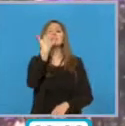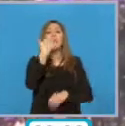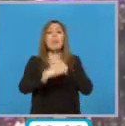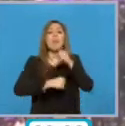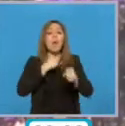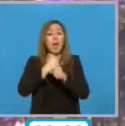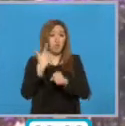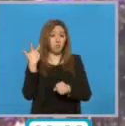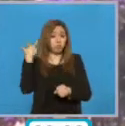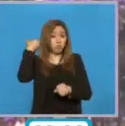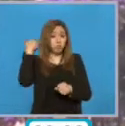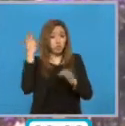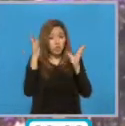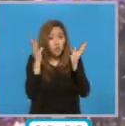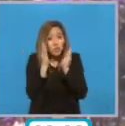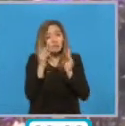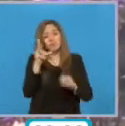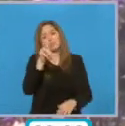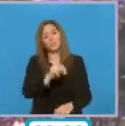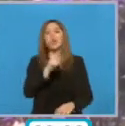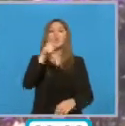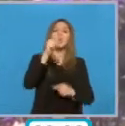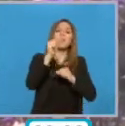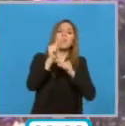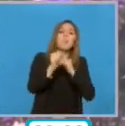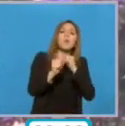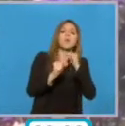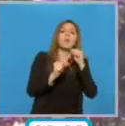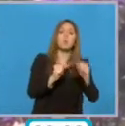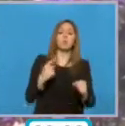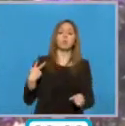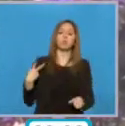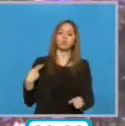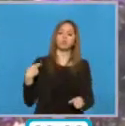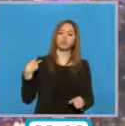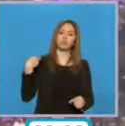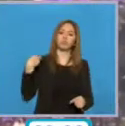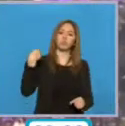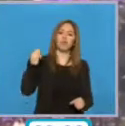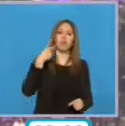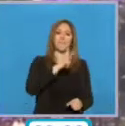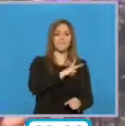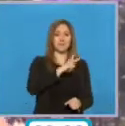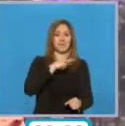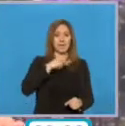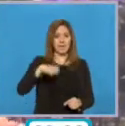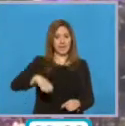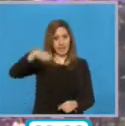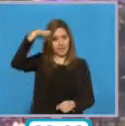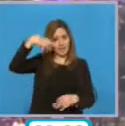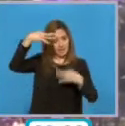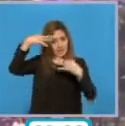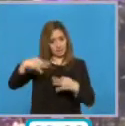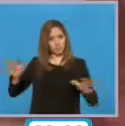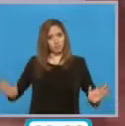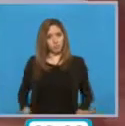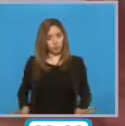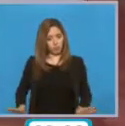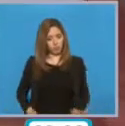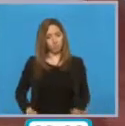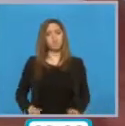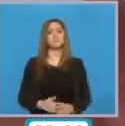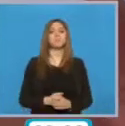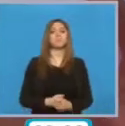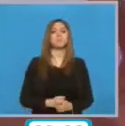voy haciendo como pequeños cortes para ir respetando más mi edad y se ve Sí. mucho más en gracia nuestra edad. Oye, Wendy, muy el bien. diseñador